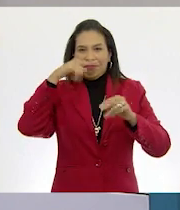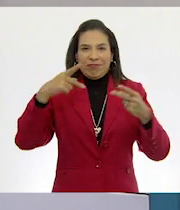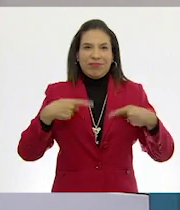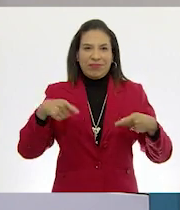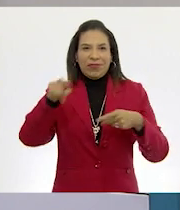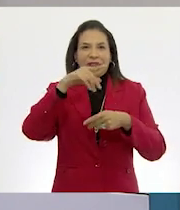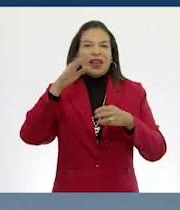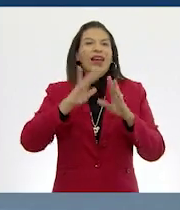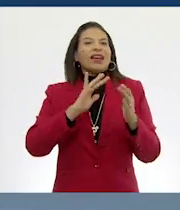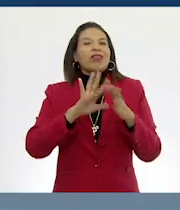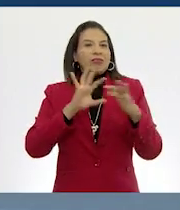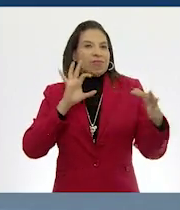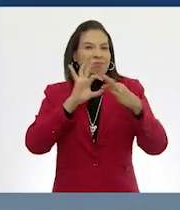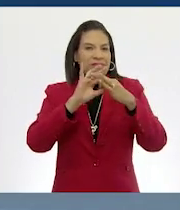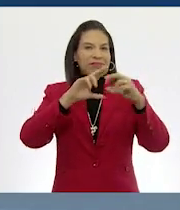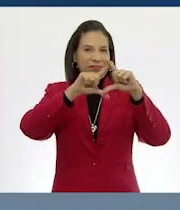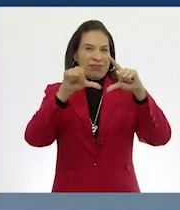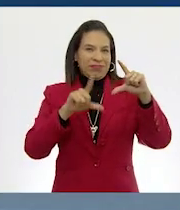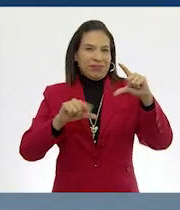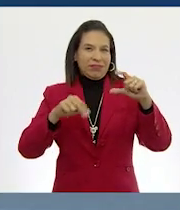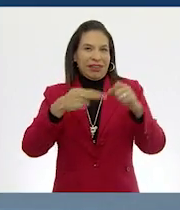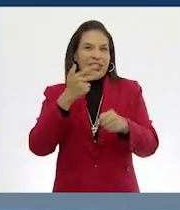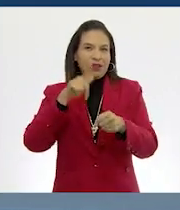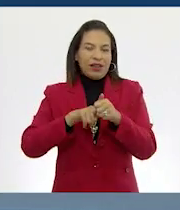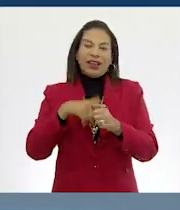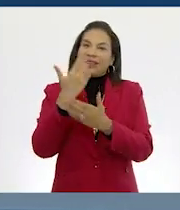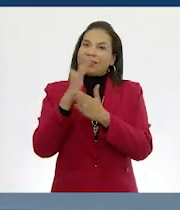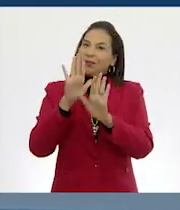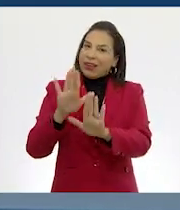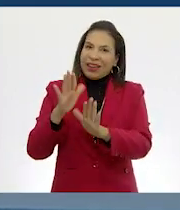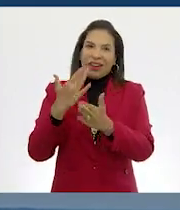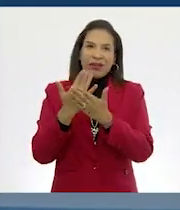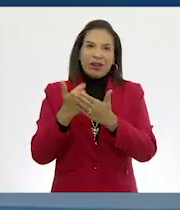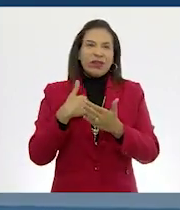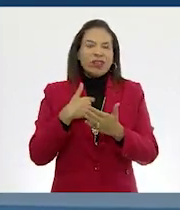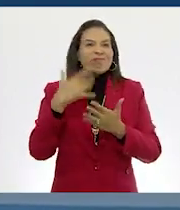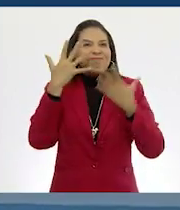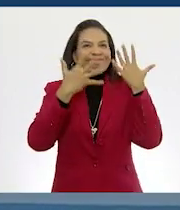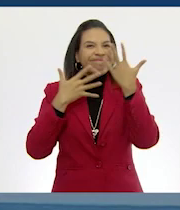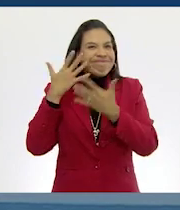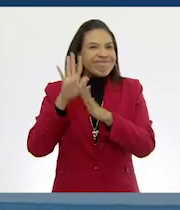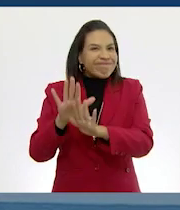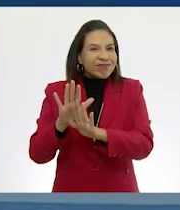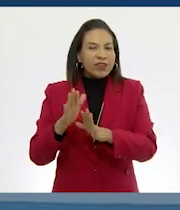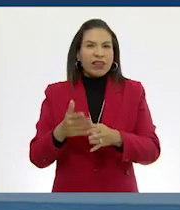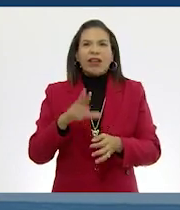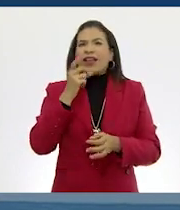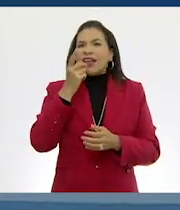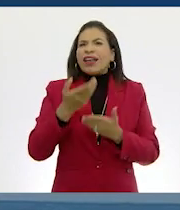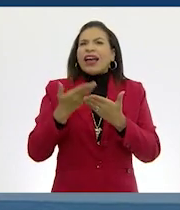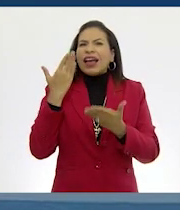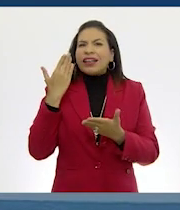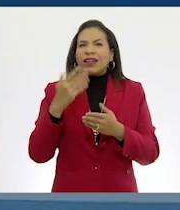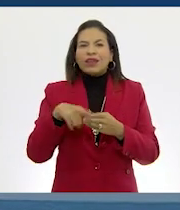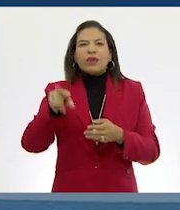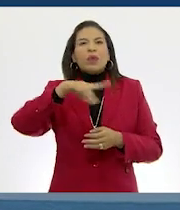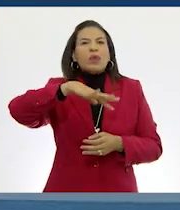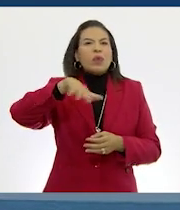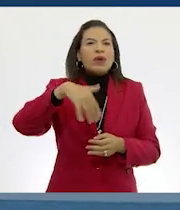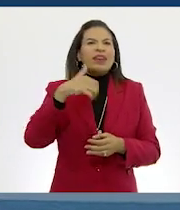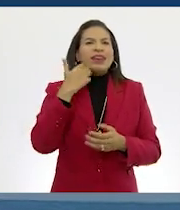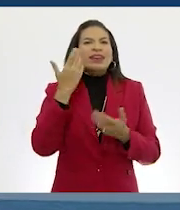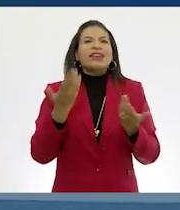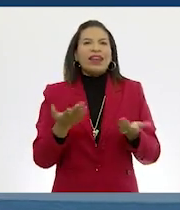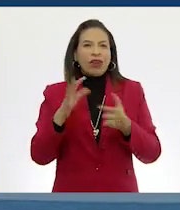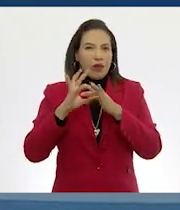nacionalismo. Ay, espera, maestra. Ay, me estoy confundiendo. ¿No habíamos dicho que lo que buscaban